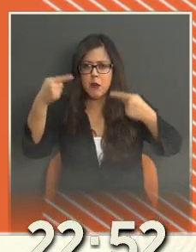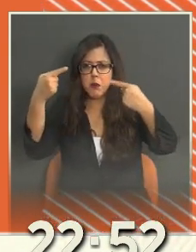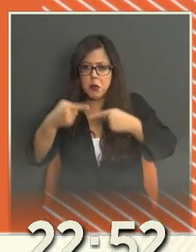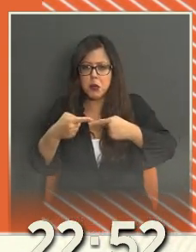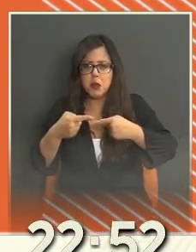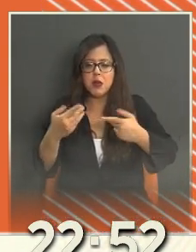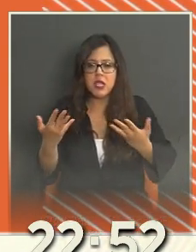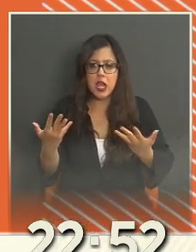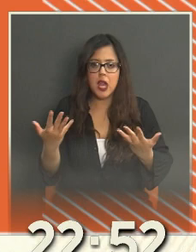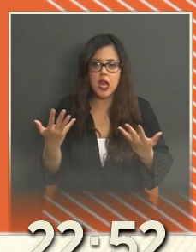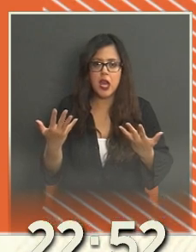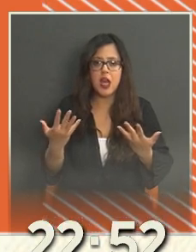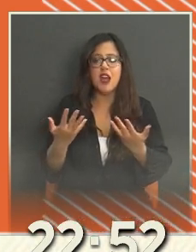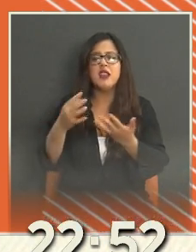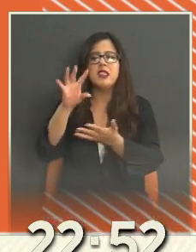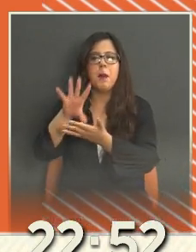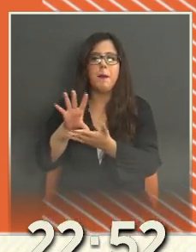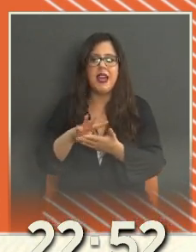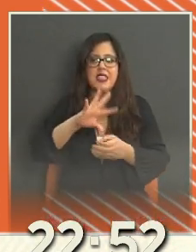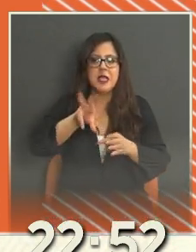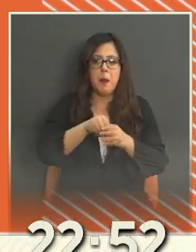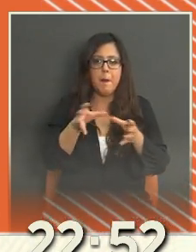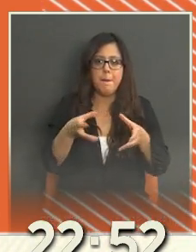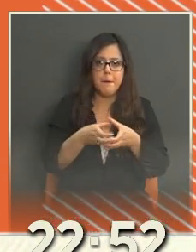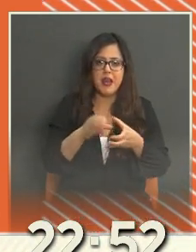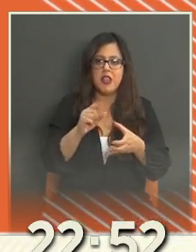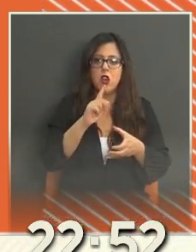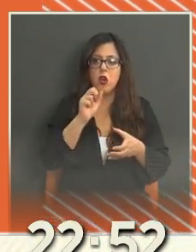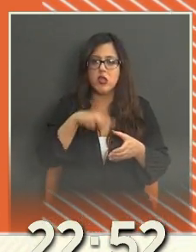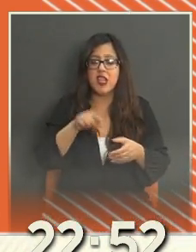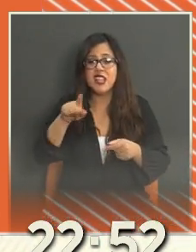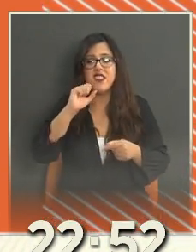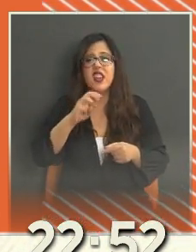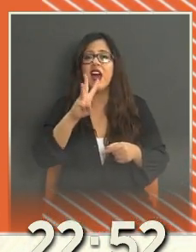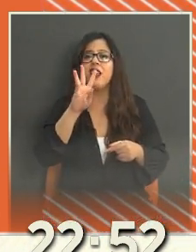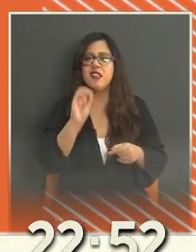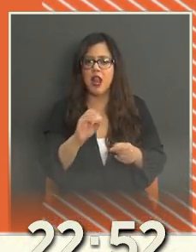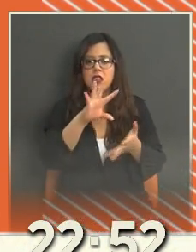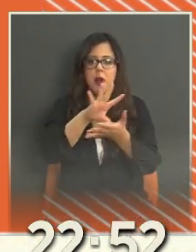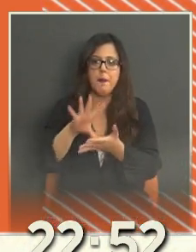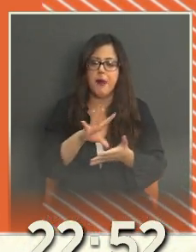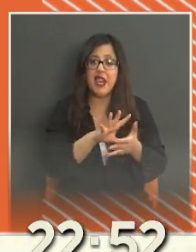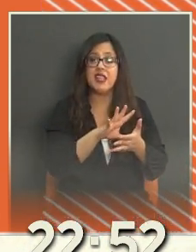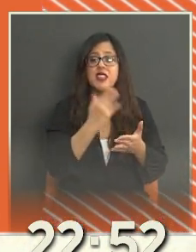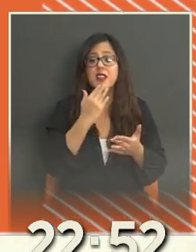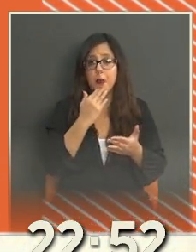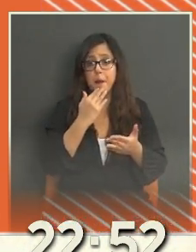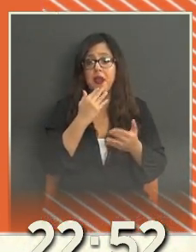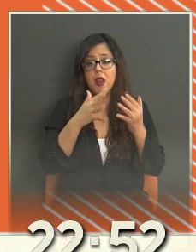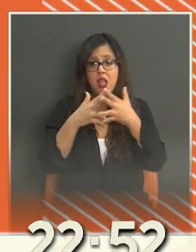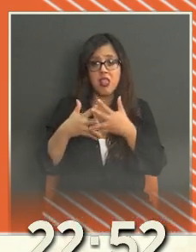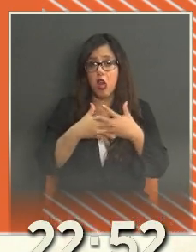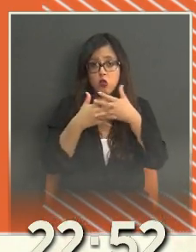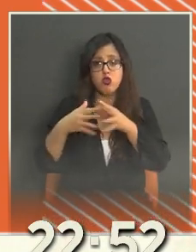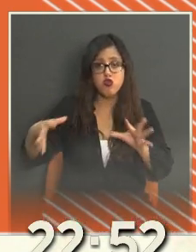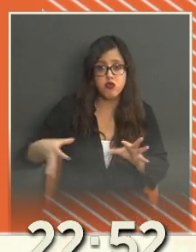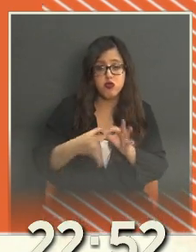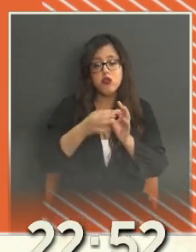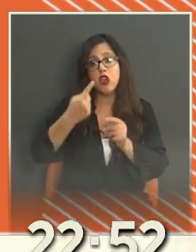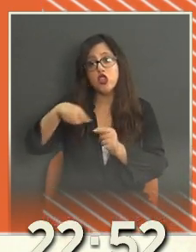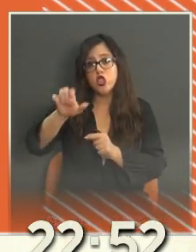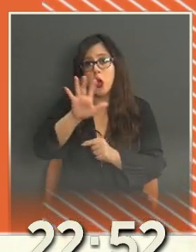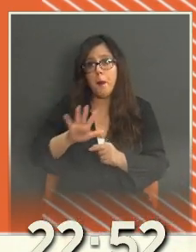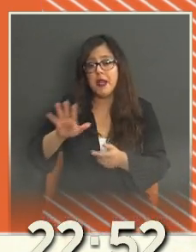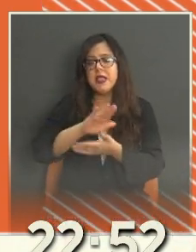de automáticamente enfrentar la fuerza militar de 30 países incluyendo una superpotencia como eeuu y otros actores relevantes de europa como reino unido